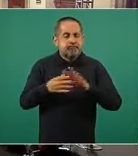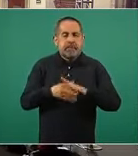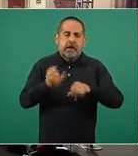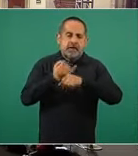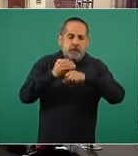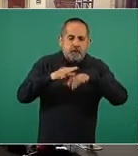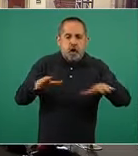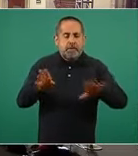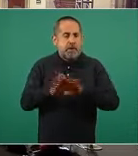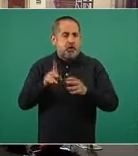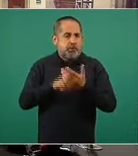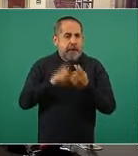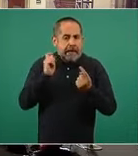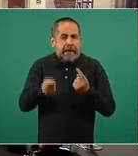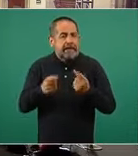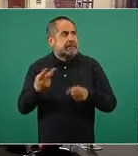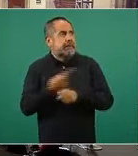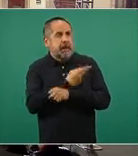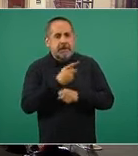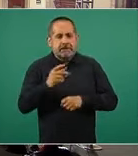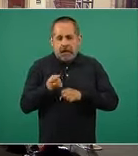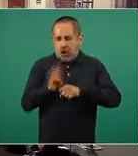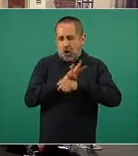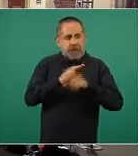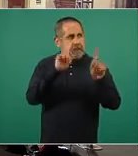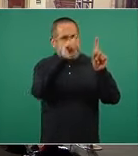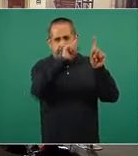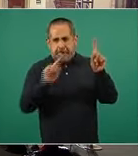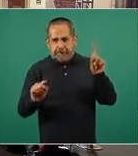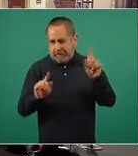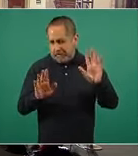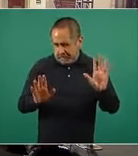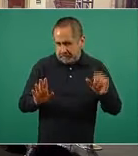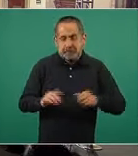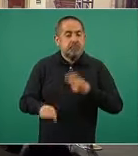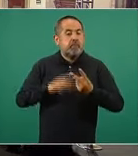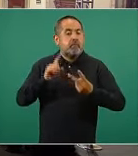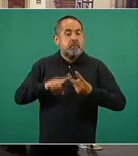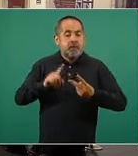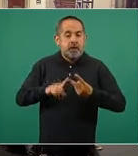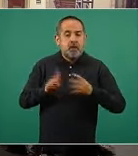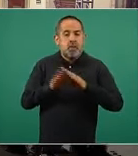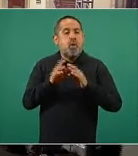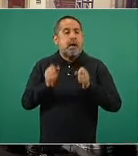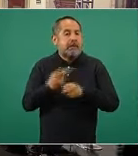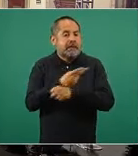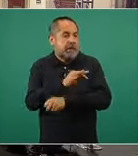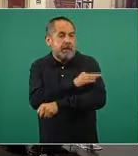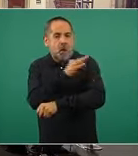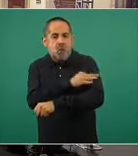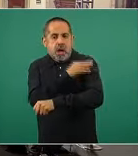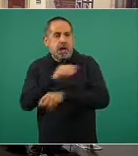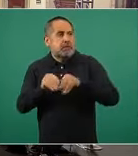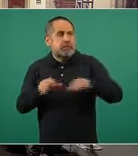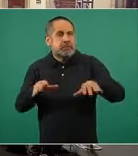informe técnico del avance de COVID y obviamente el avance de la parte de vacunas. Y en medio de estos dos componentes vamos a